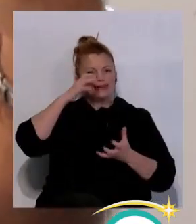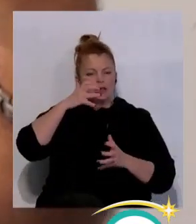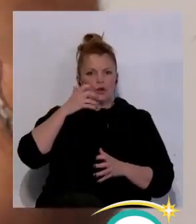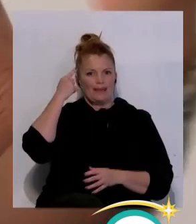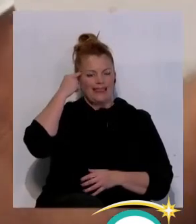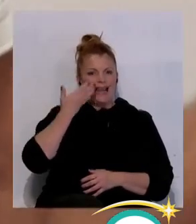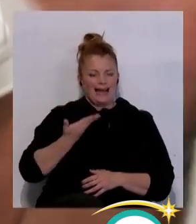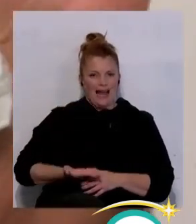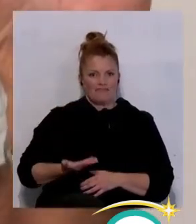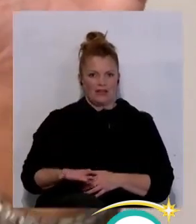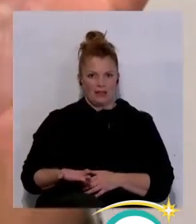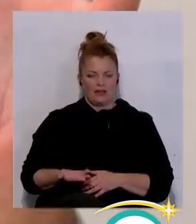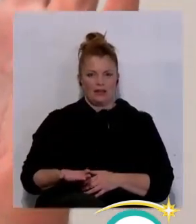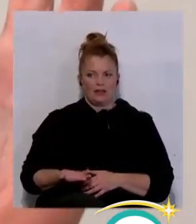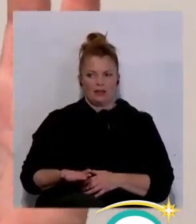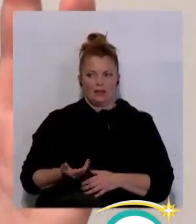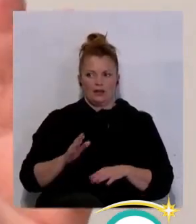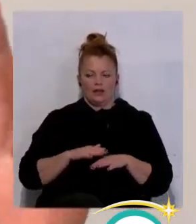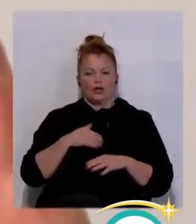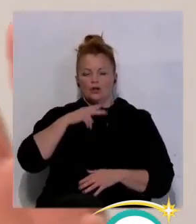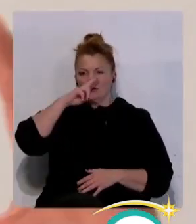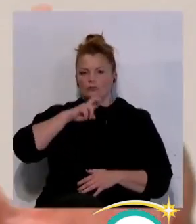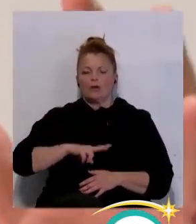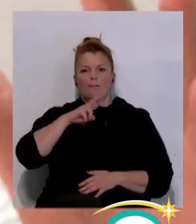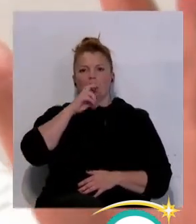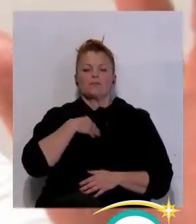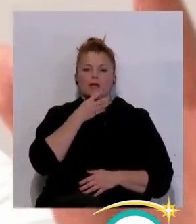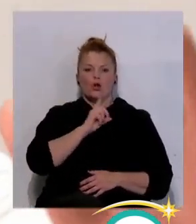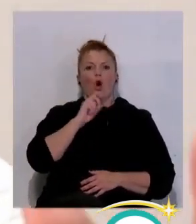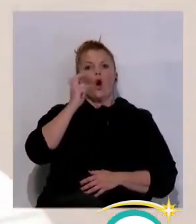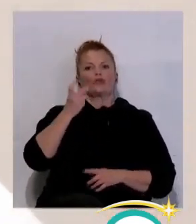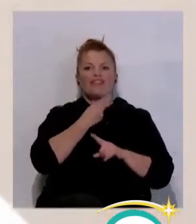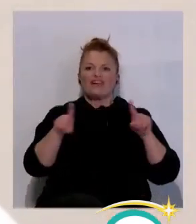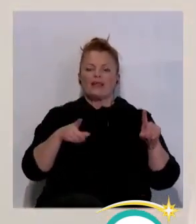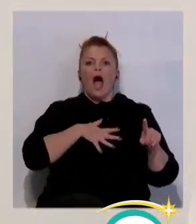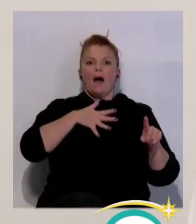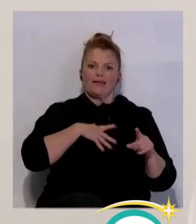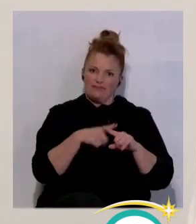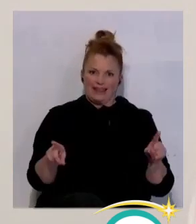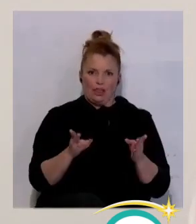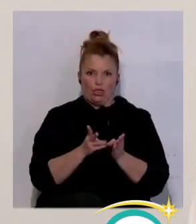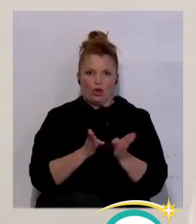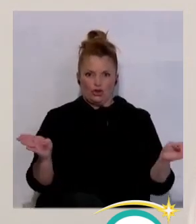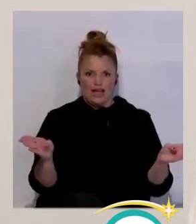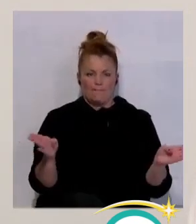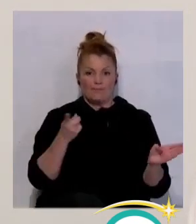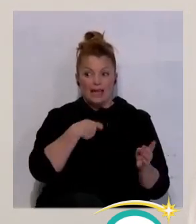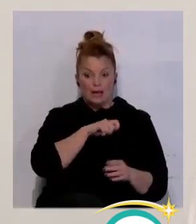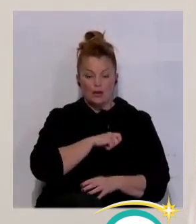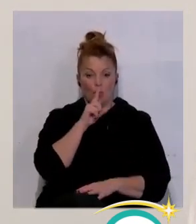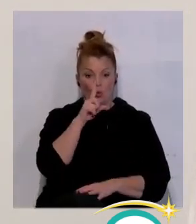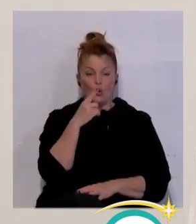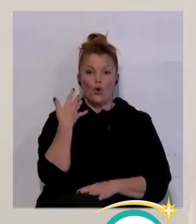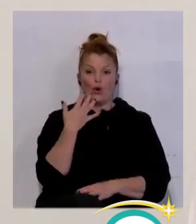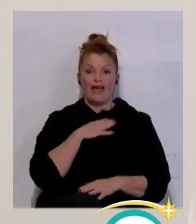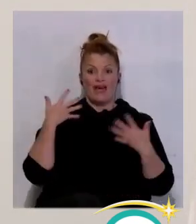graves. Una cosa es que yo no respire bien, otra cosa es que sea asmático. ¿Vale? Bueno, pues en España 1 de cada 10